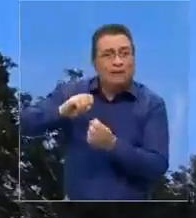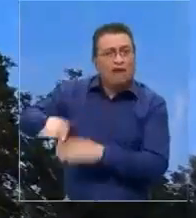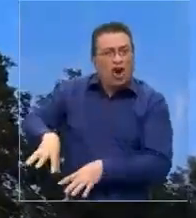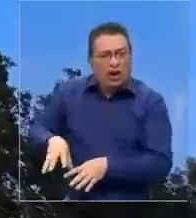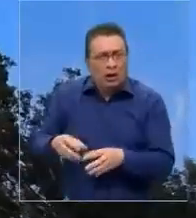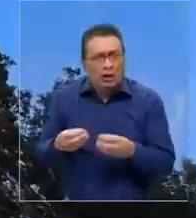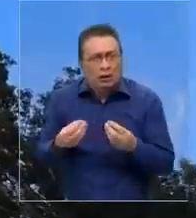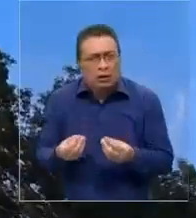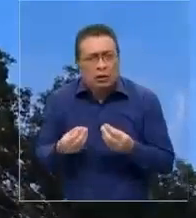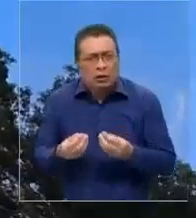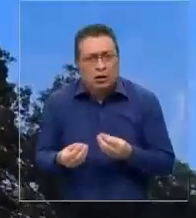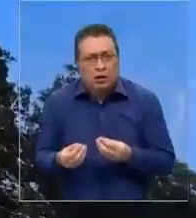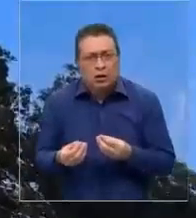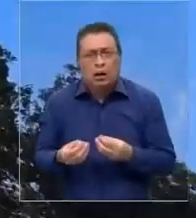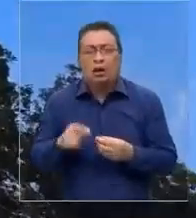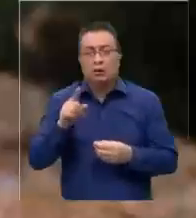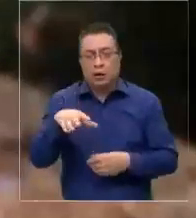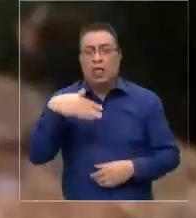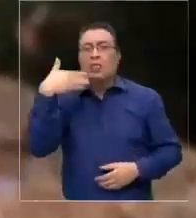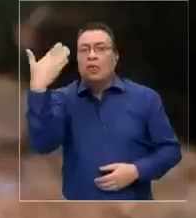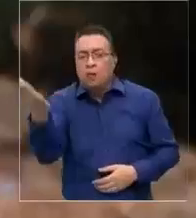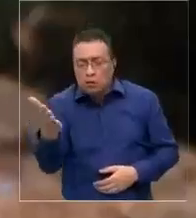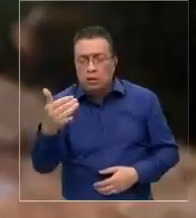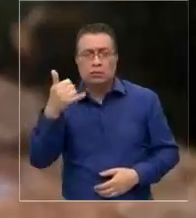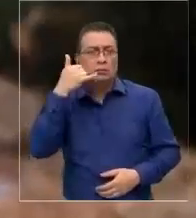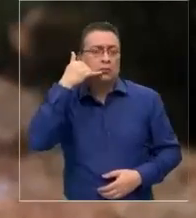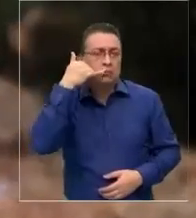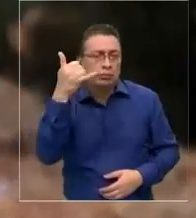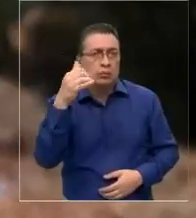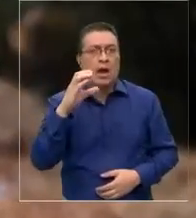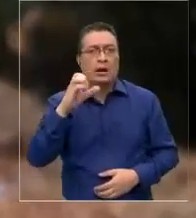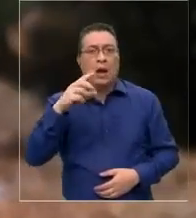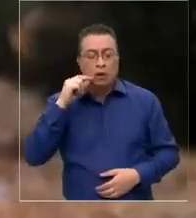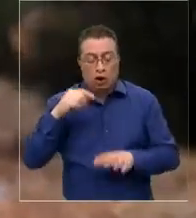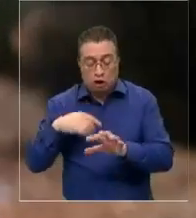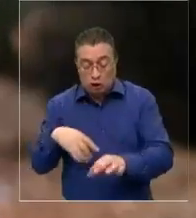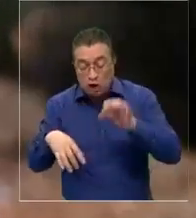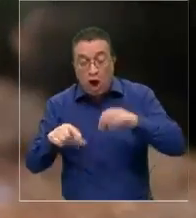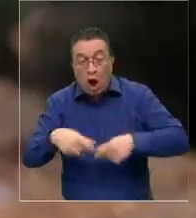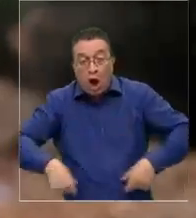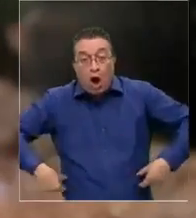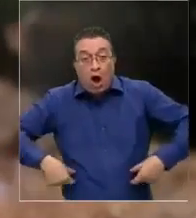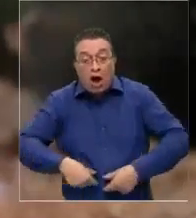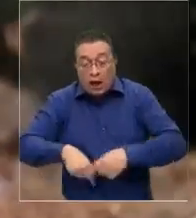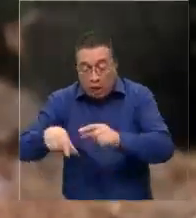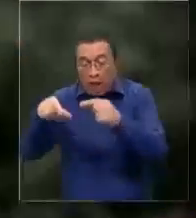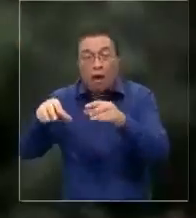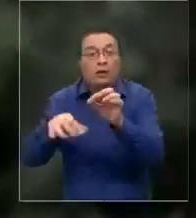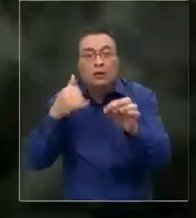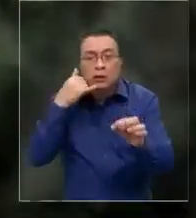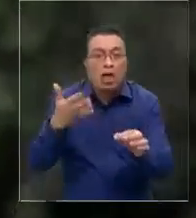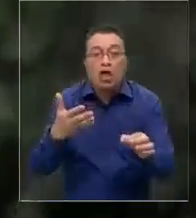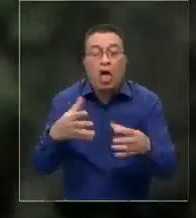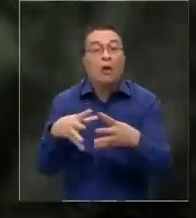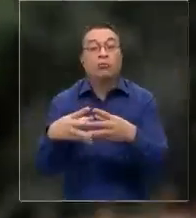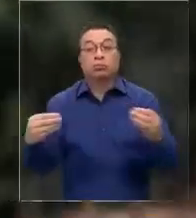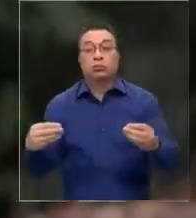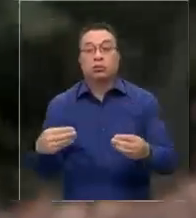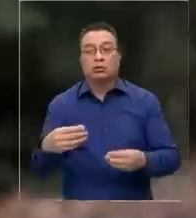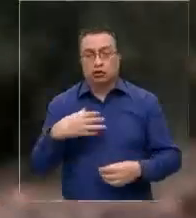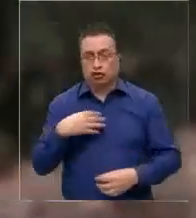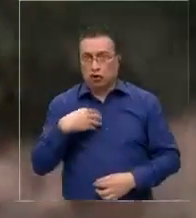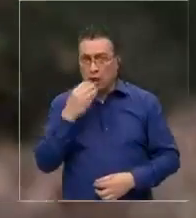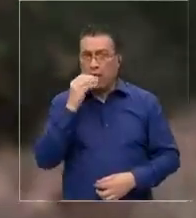Al día siguiente, Olguita se comunicó con Camilo, pero la correa había desaparecido. Yo le dije